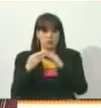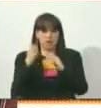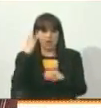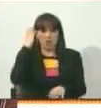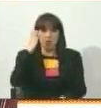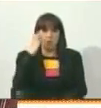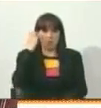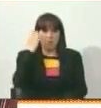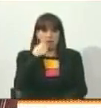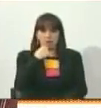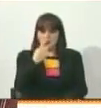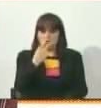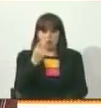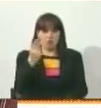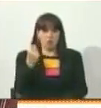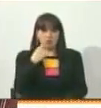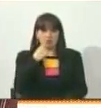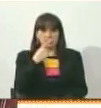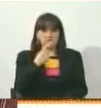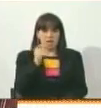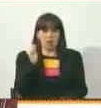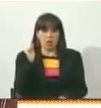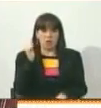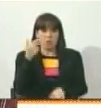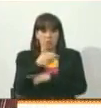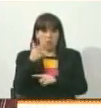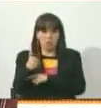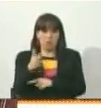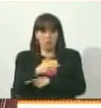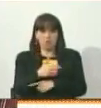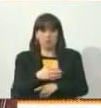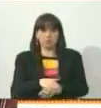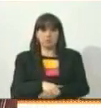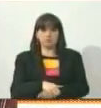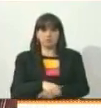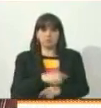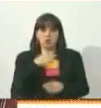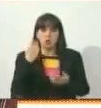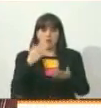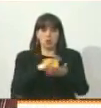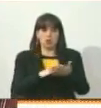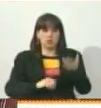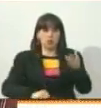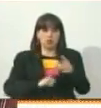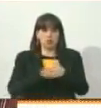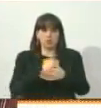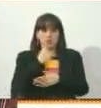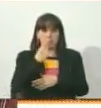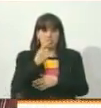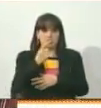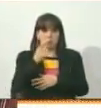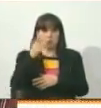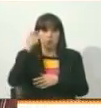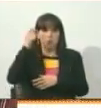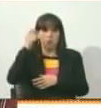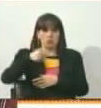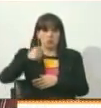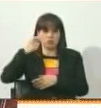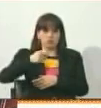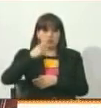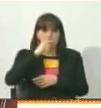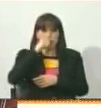decían fusílenlo. Aquí nos dijo un diputado, muerte a los golpistas. Un señor que se llama, un senador, no se